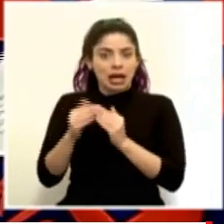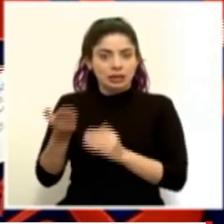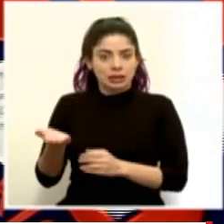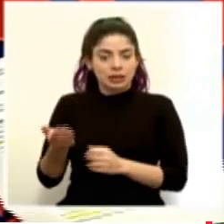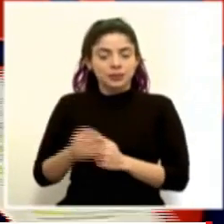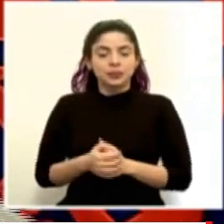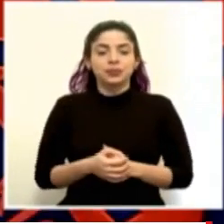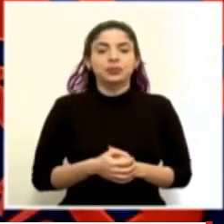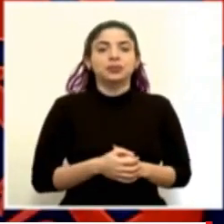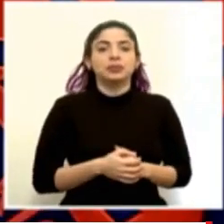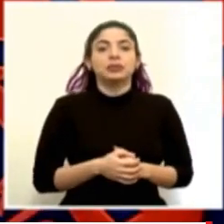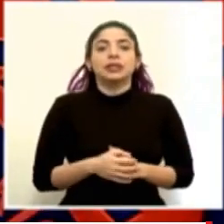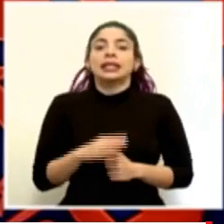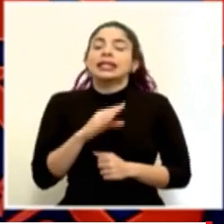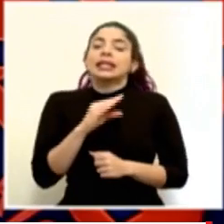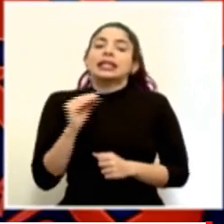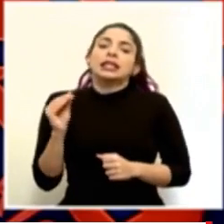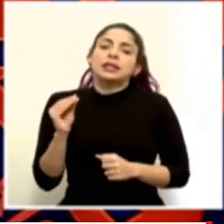y